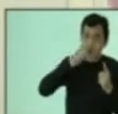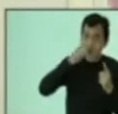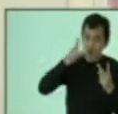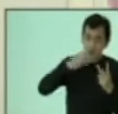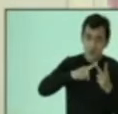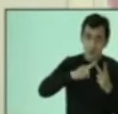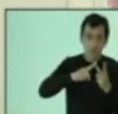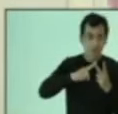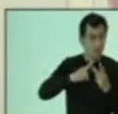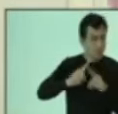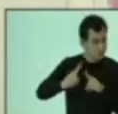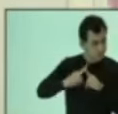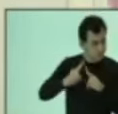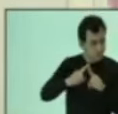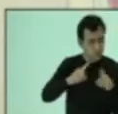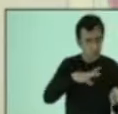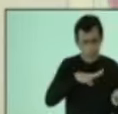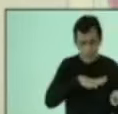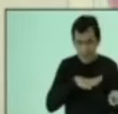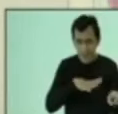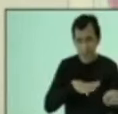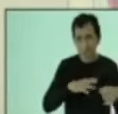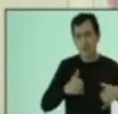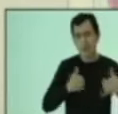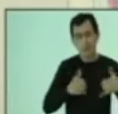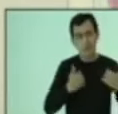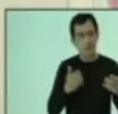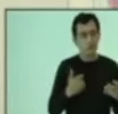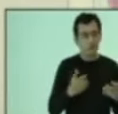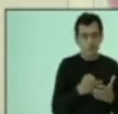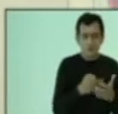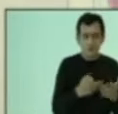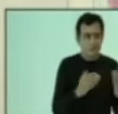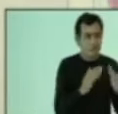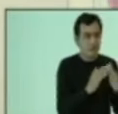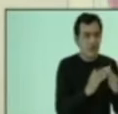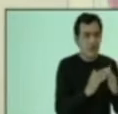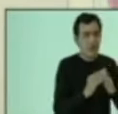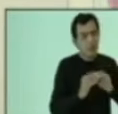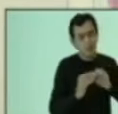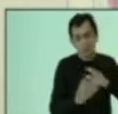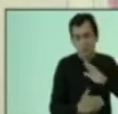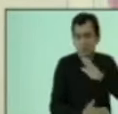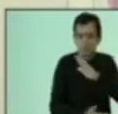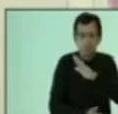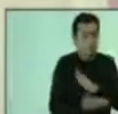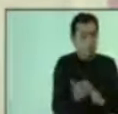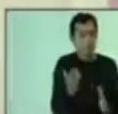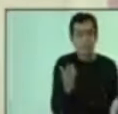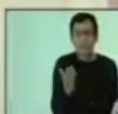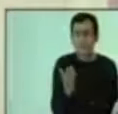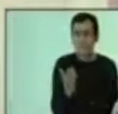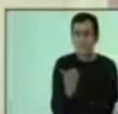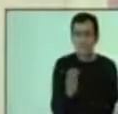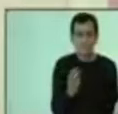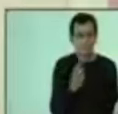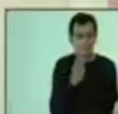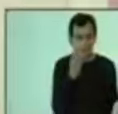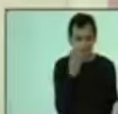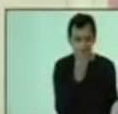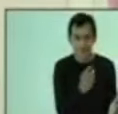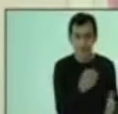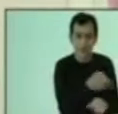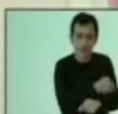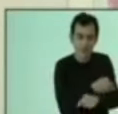jóvenes no abandonen sus tierras. Esto provoca también, como lo decía la compañera, la